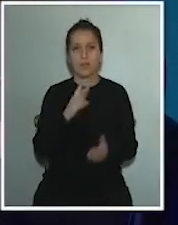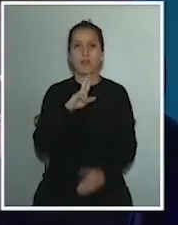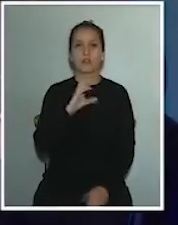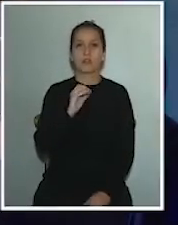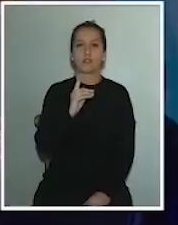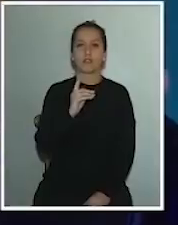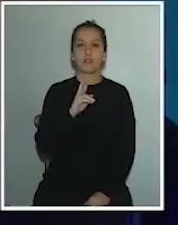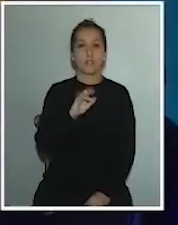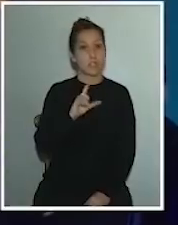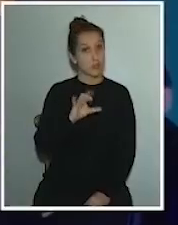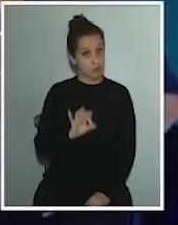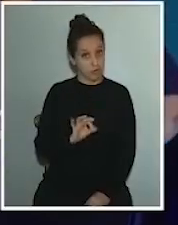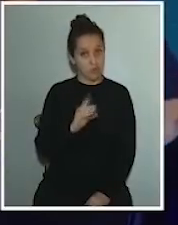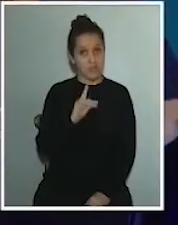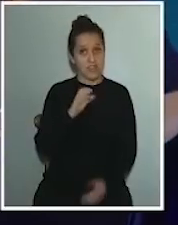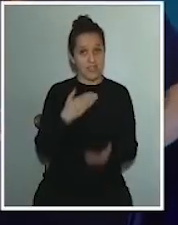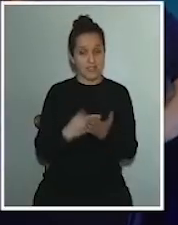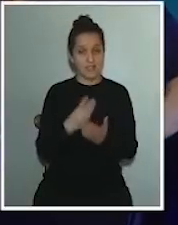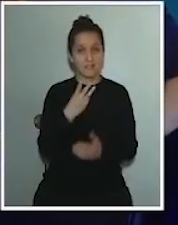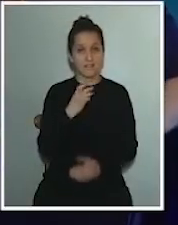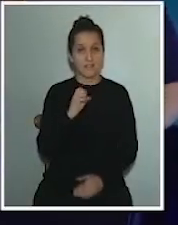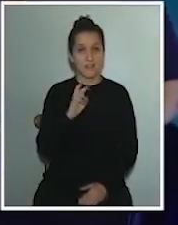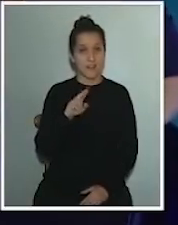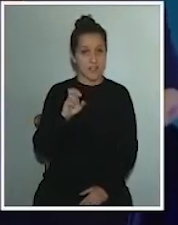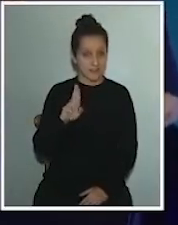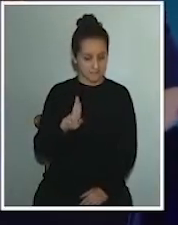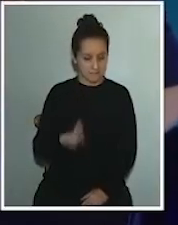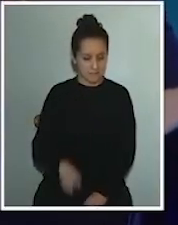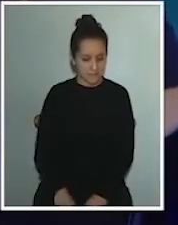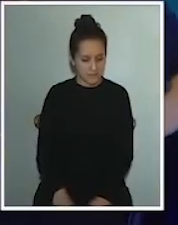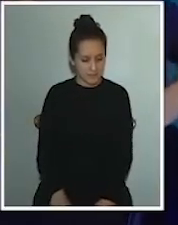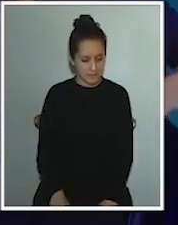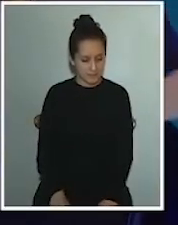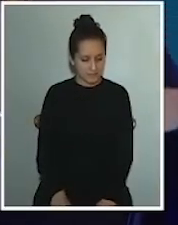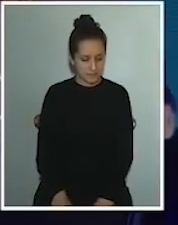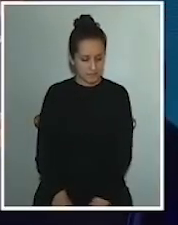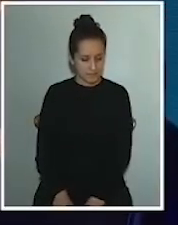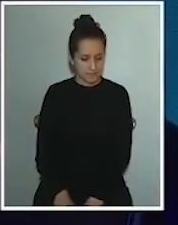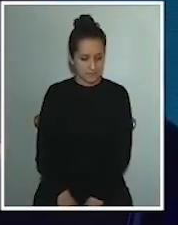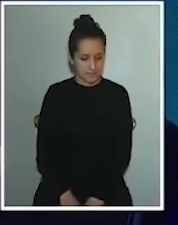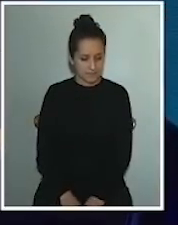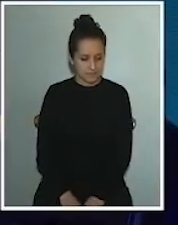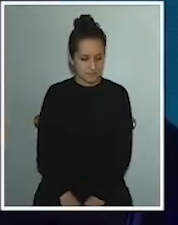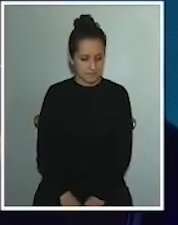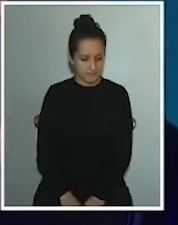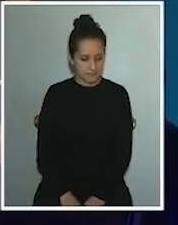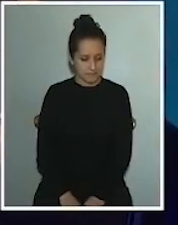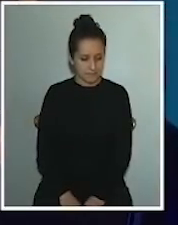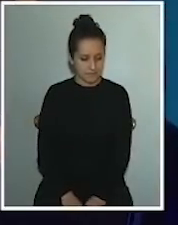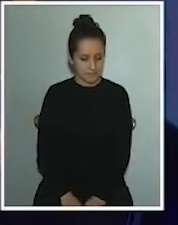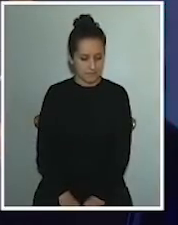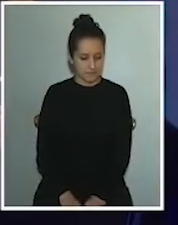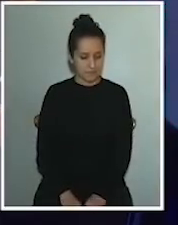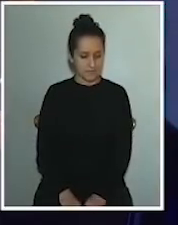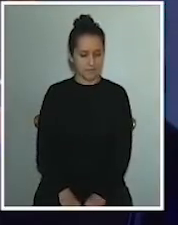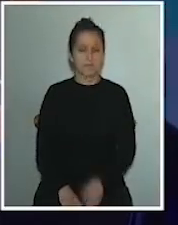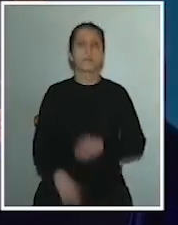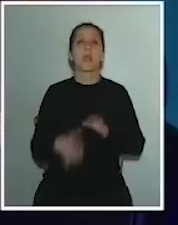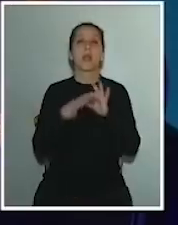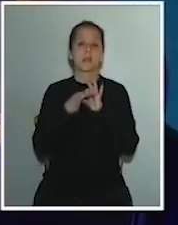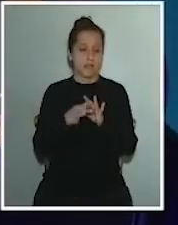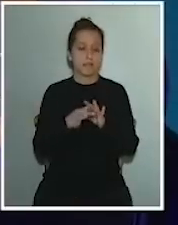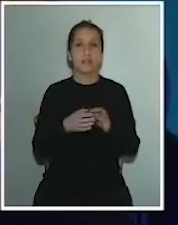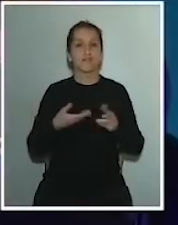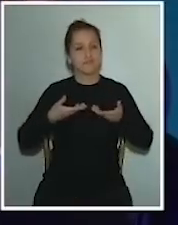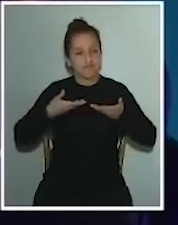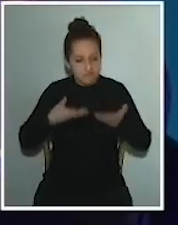Rodrigo Díaz berner Gracias por acogernos Gracias por la hospitalidad Y gracias por la